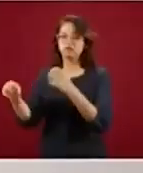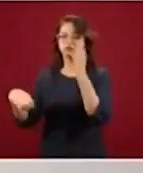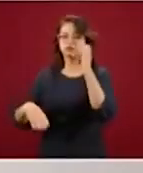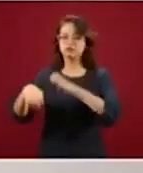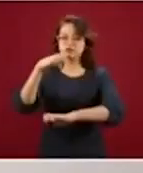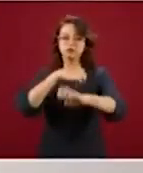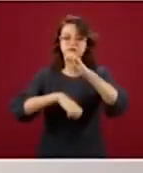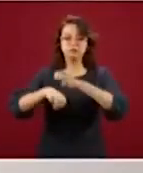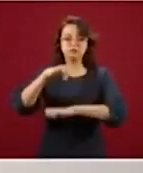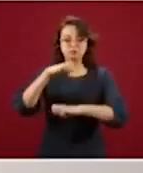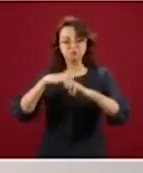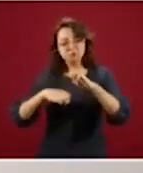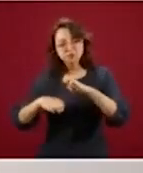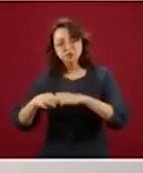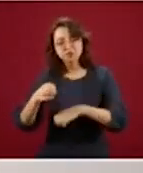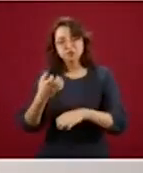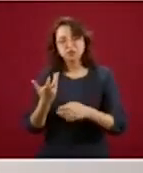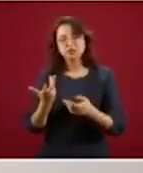que